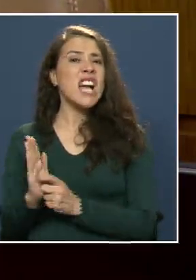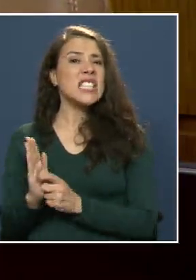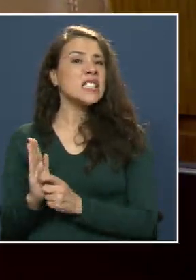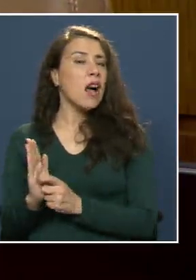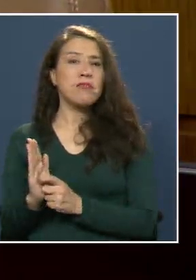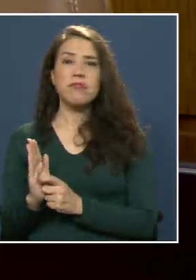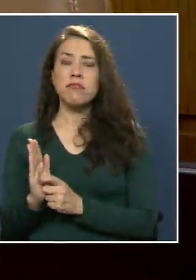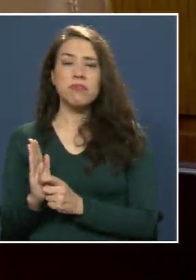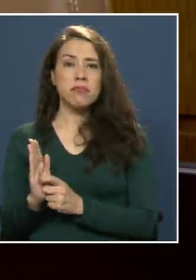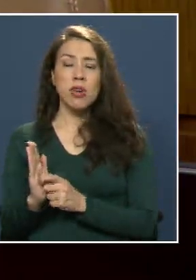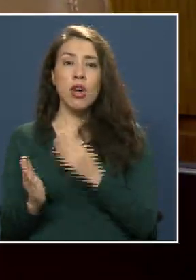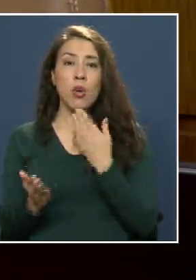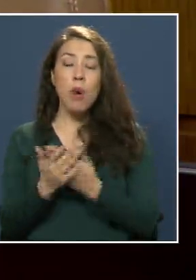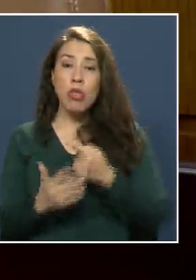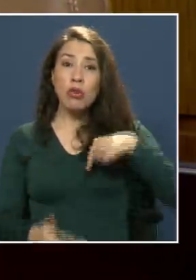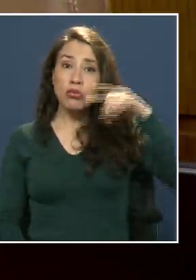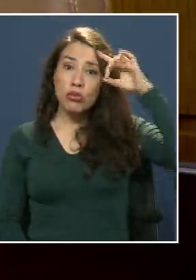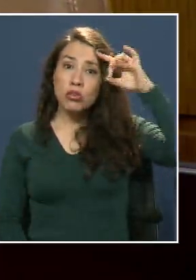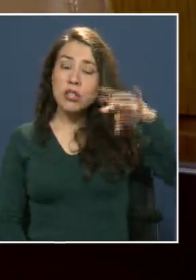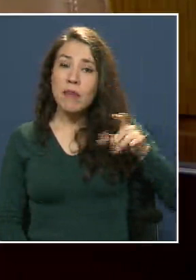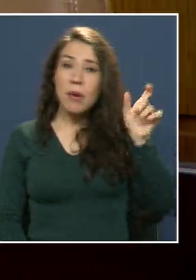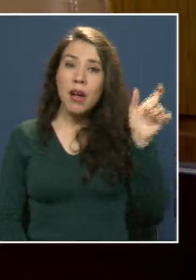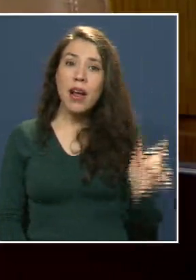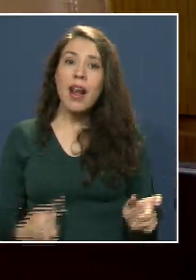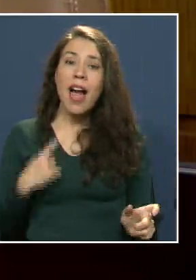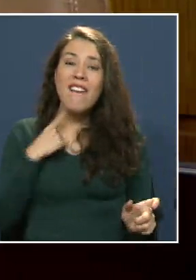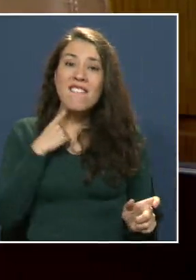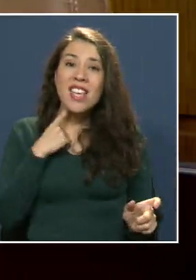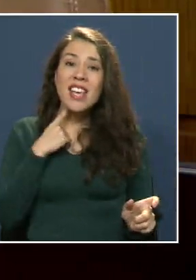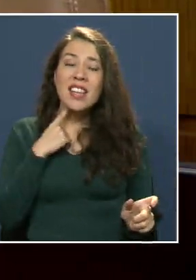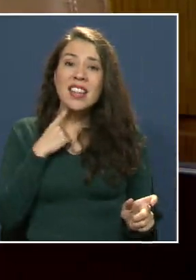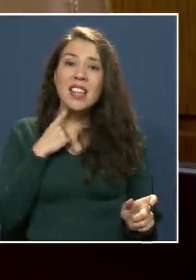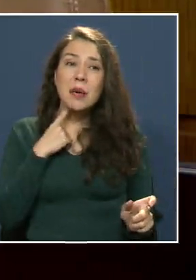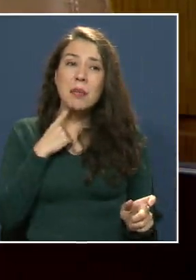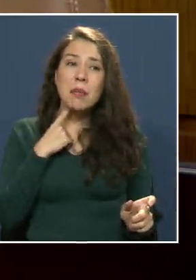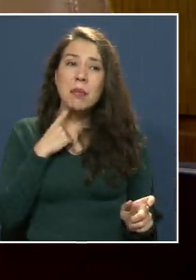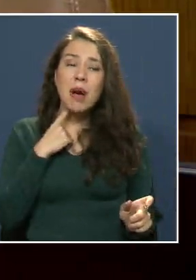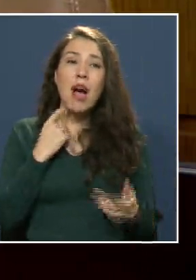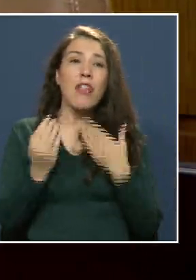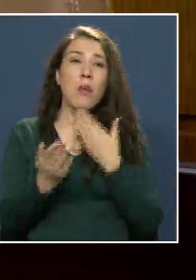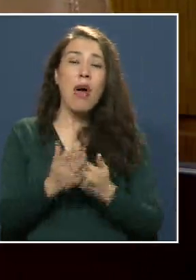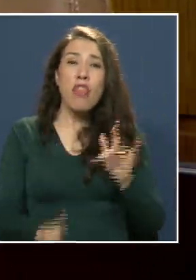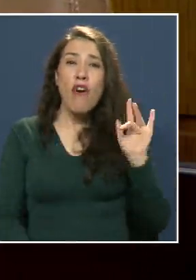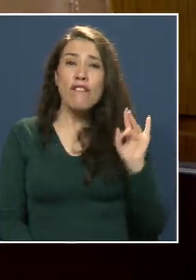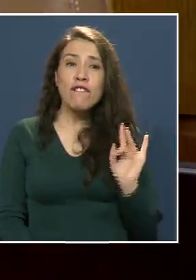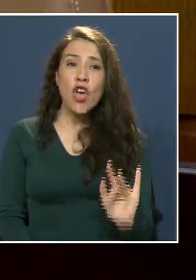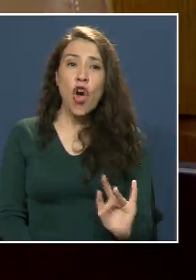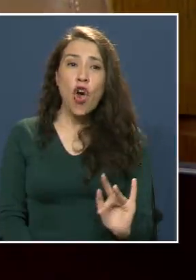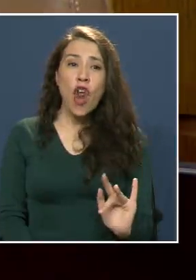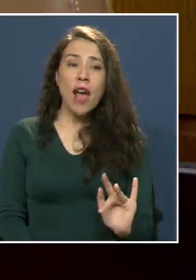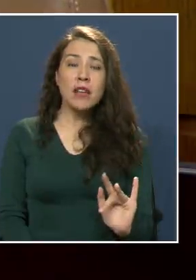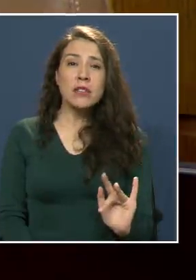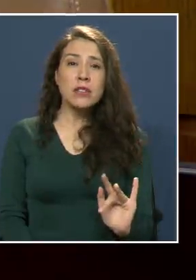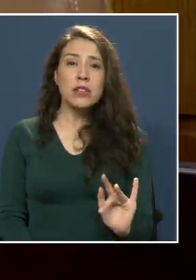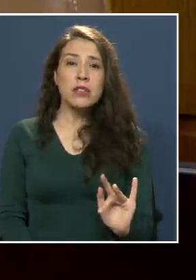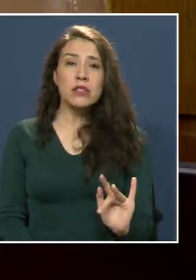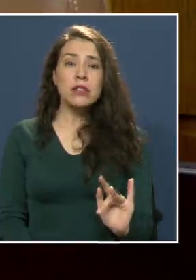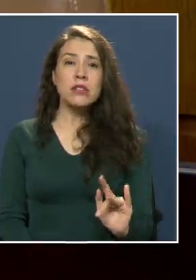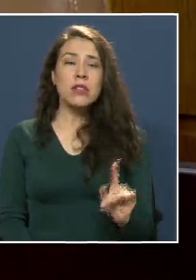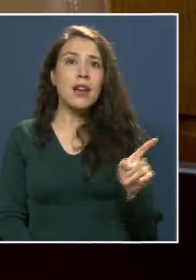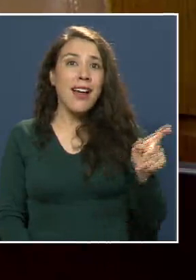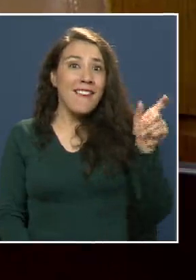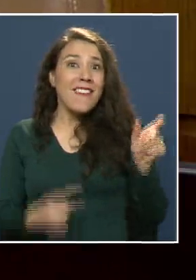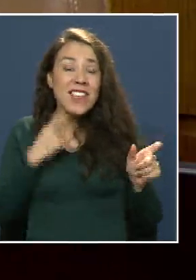aún cuando sabemos que una víctima de una violación no es